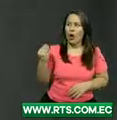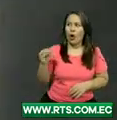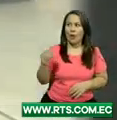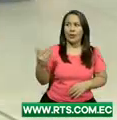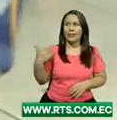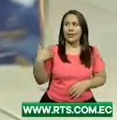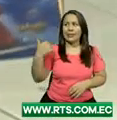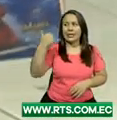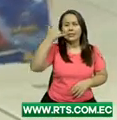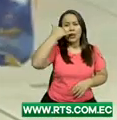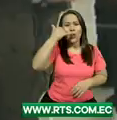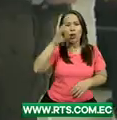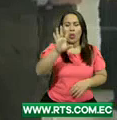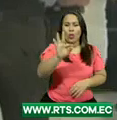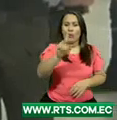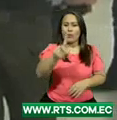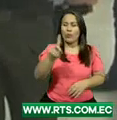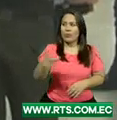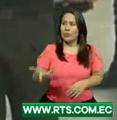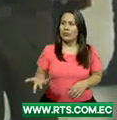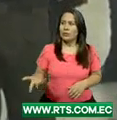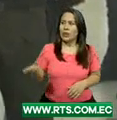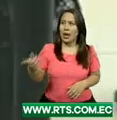llamada al 911